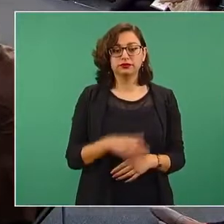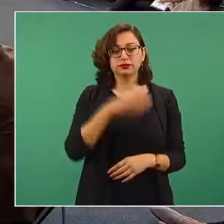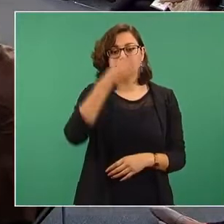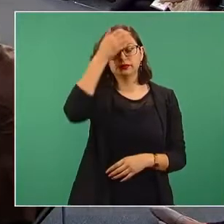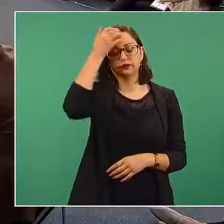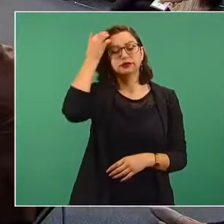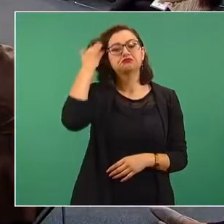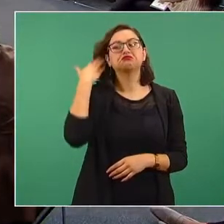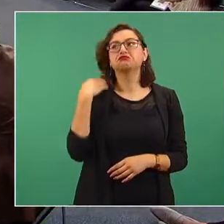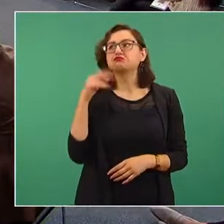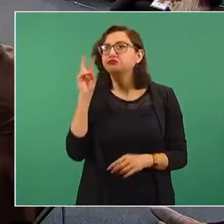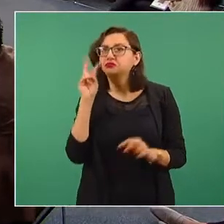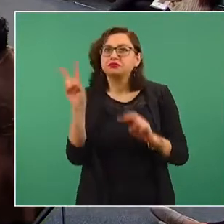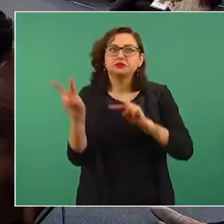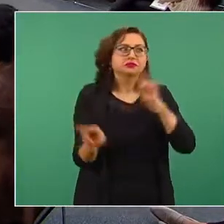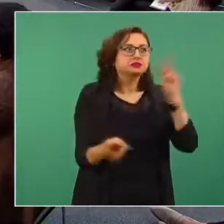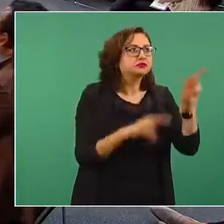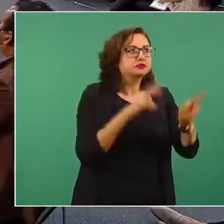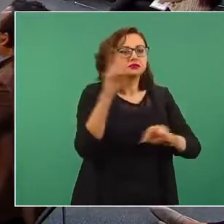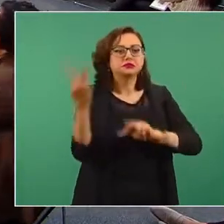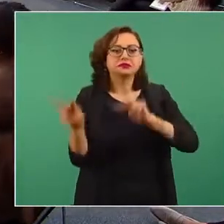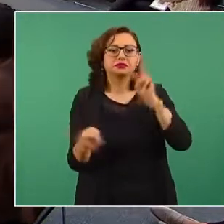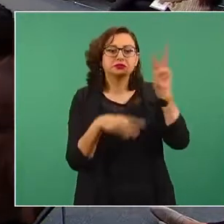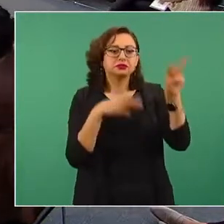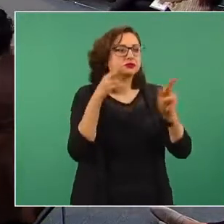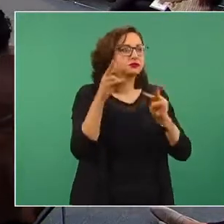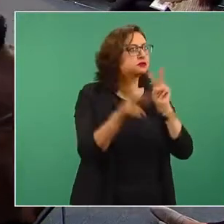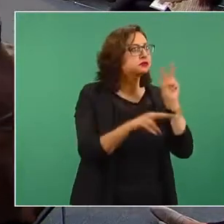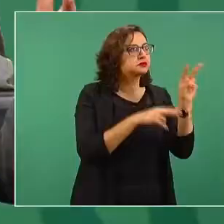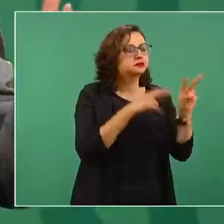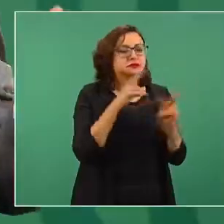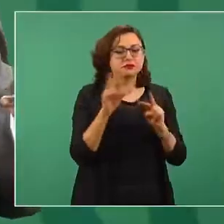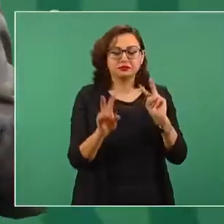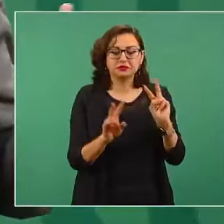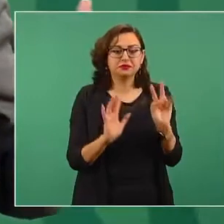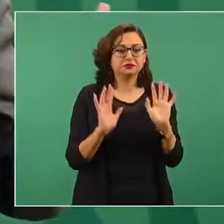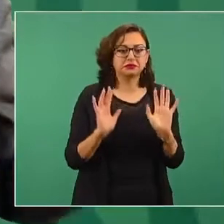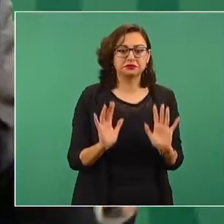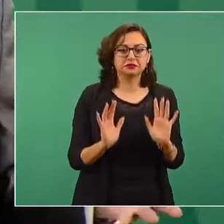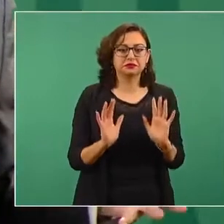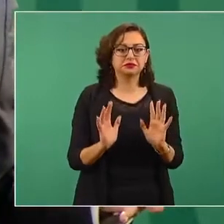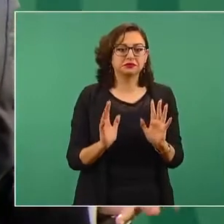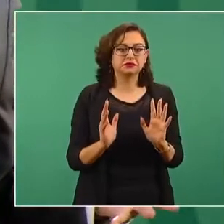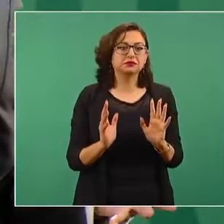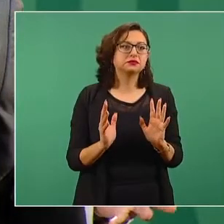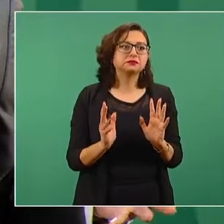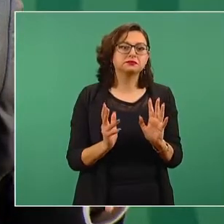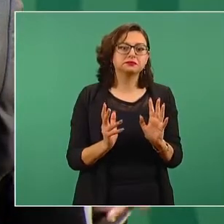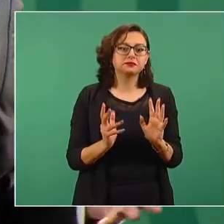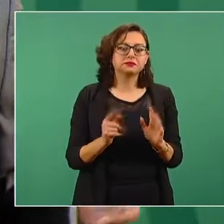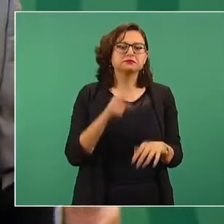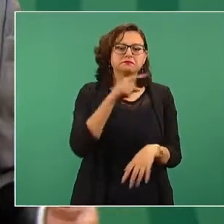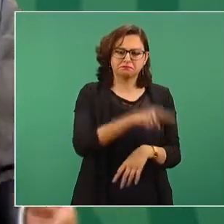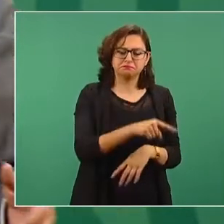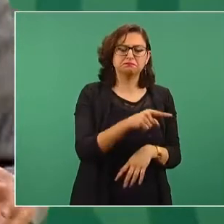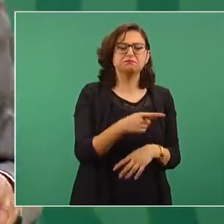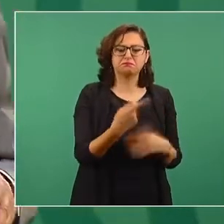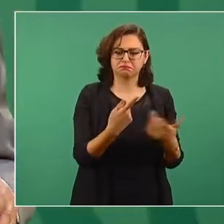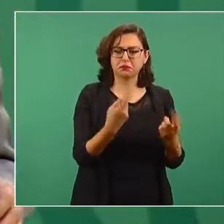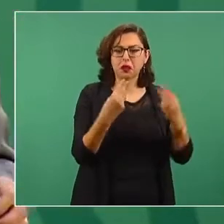se explora, y va a haber mercado